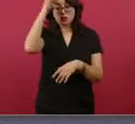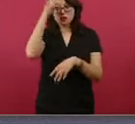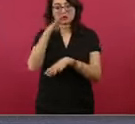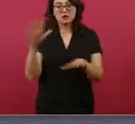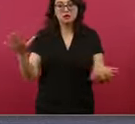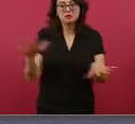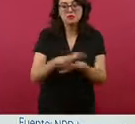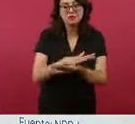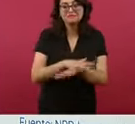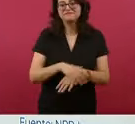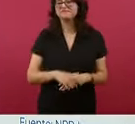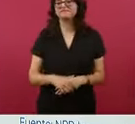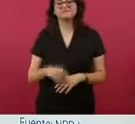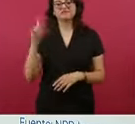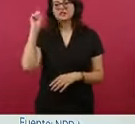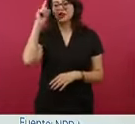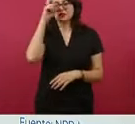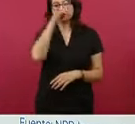lo creó?